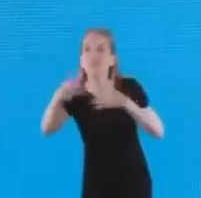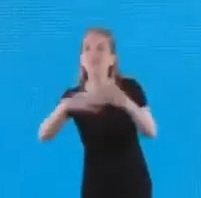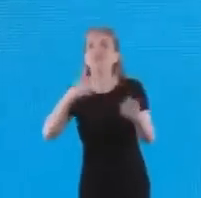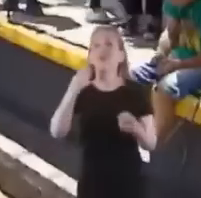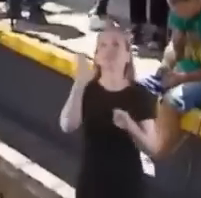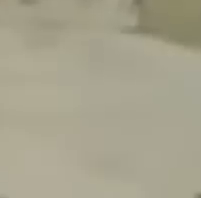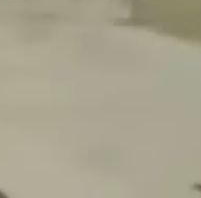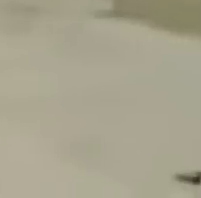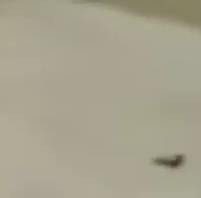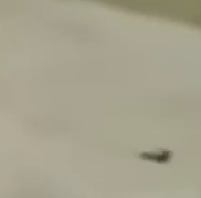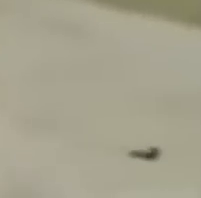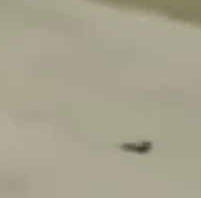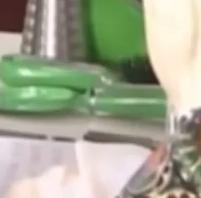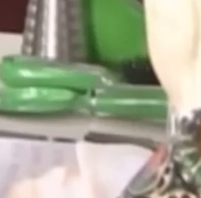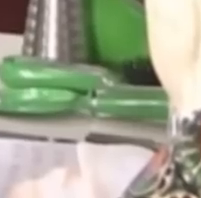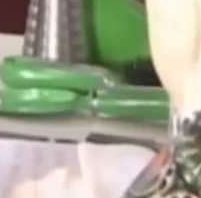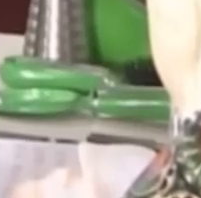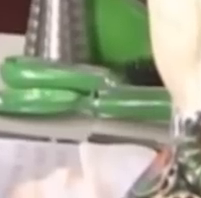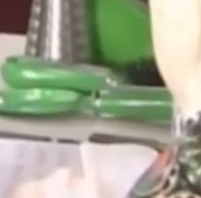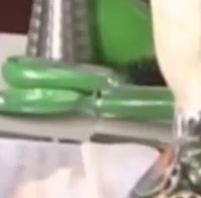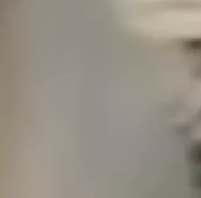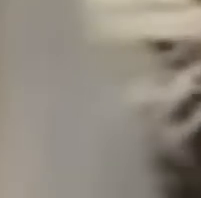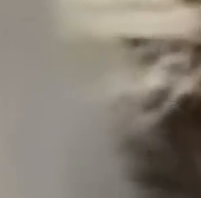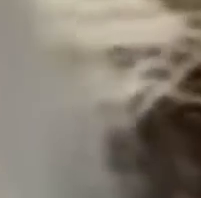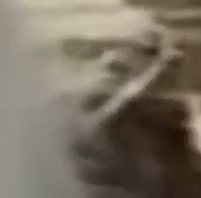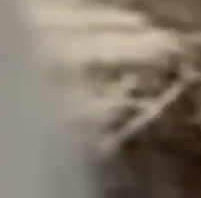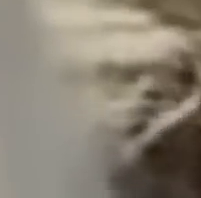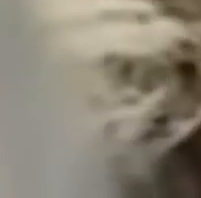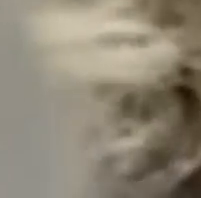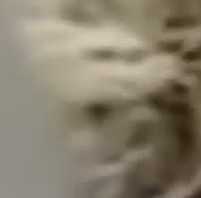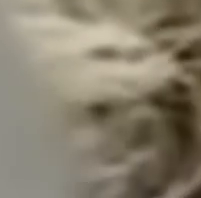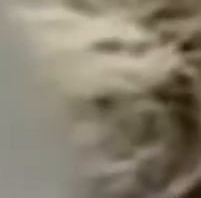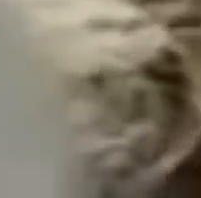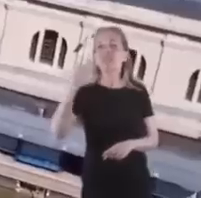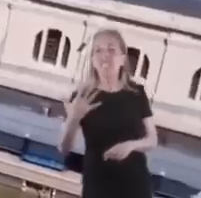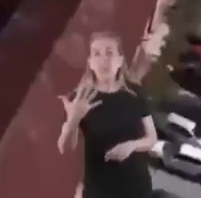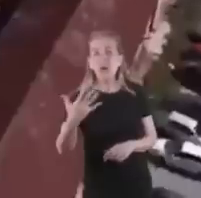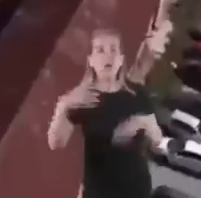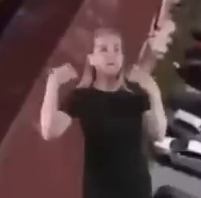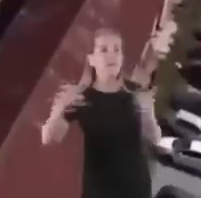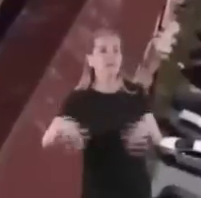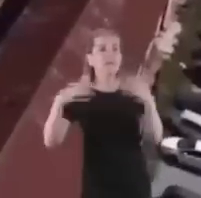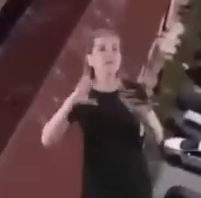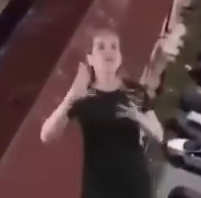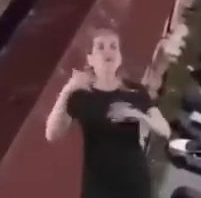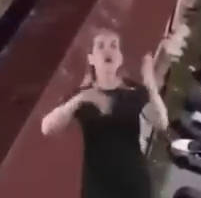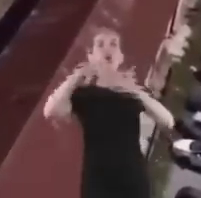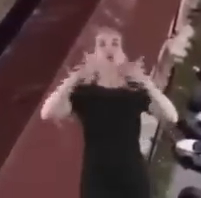las albañilas. Albertito, cuente conmigo. Yo lo que quiero es tener un sueldo, nada más. Qué maravilla,